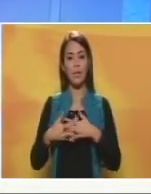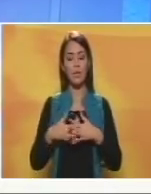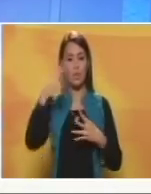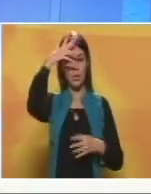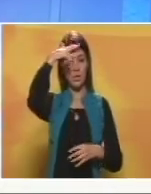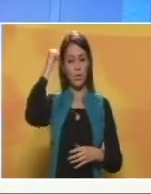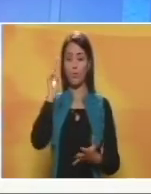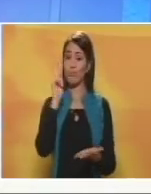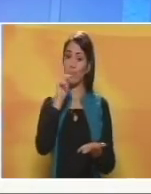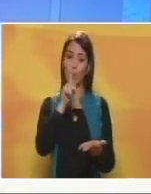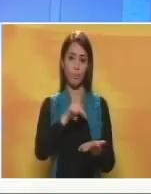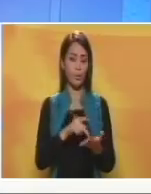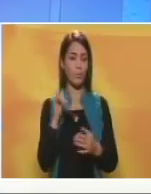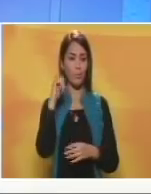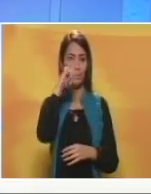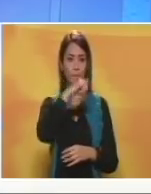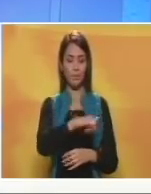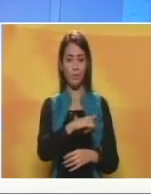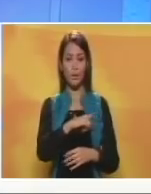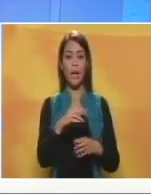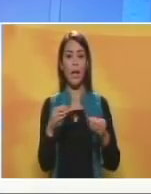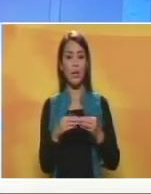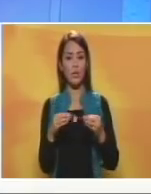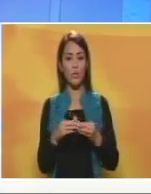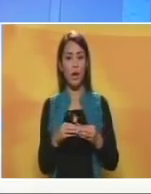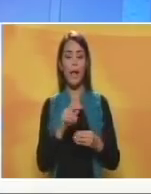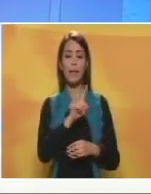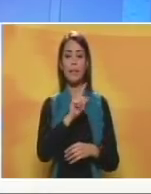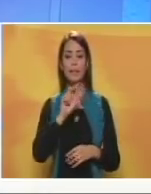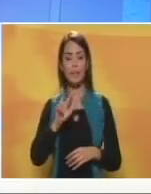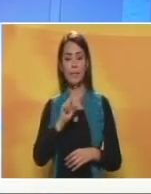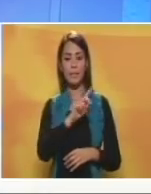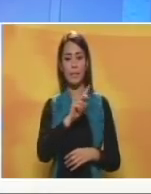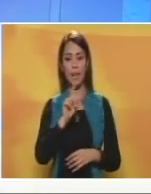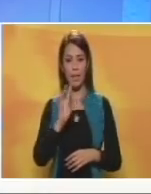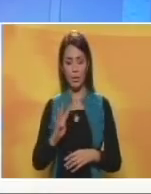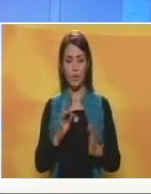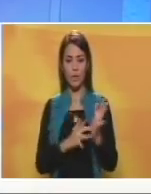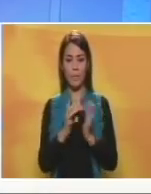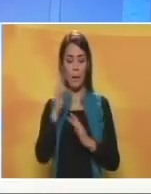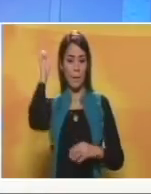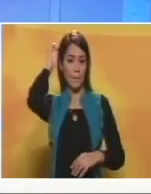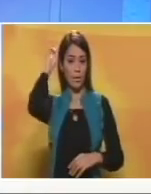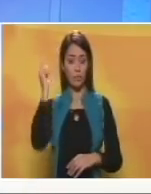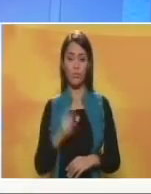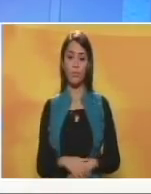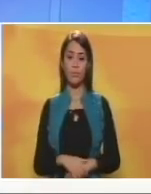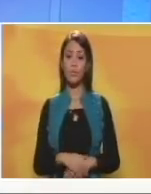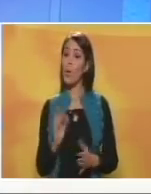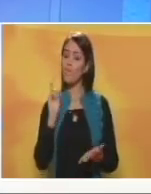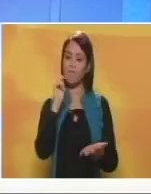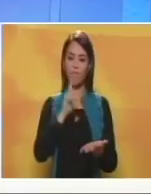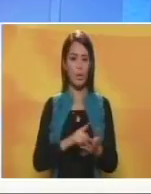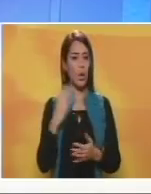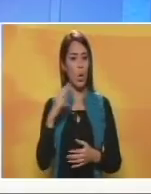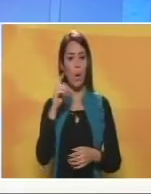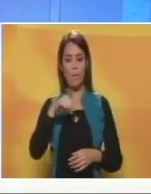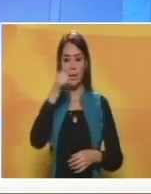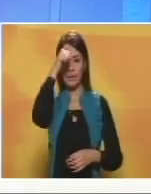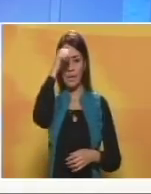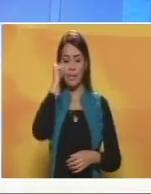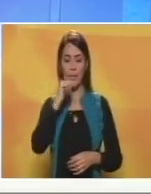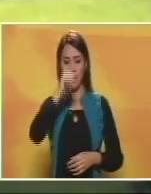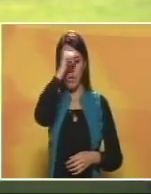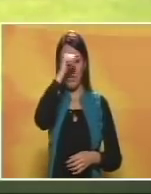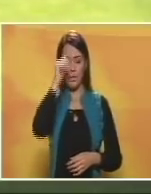no viajará a la Cumbre de las Américas a realizarse el 13 y 14 de abril en Perú, ni tampoco visitará Colombia este fin de semana como estaba